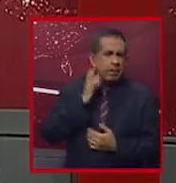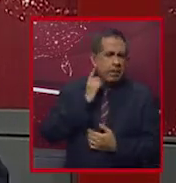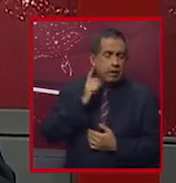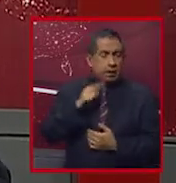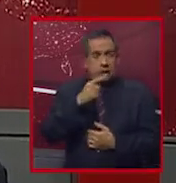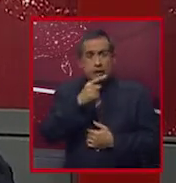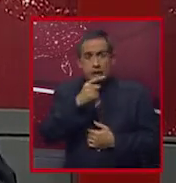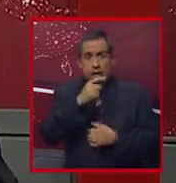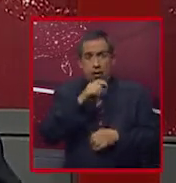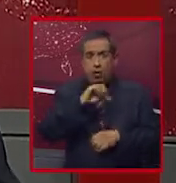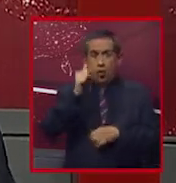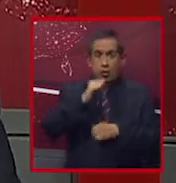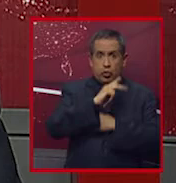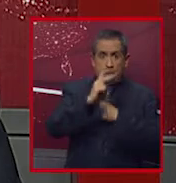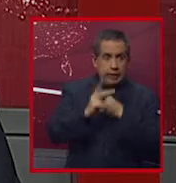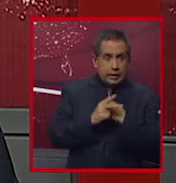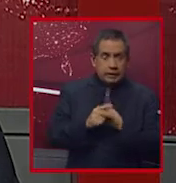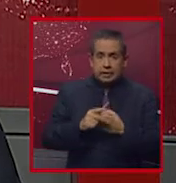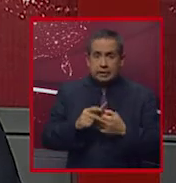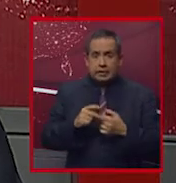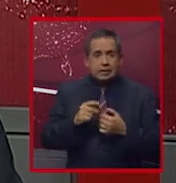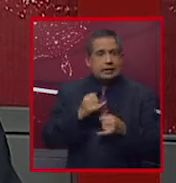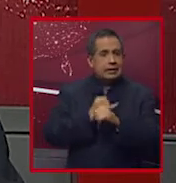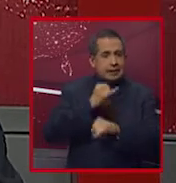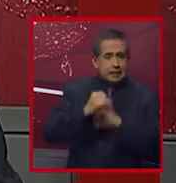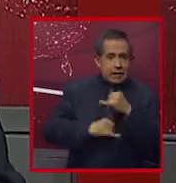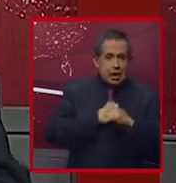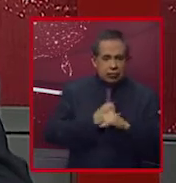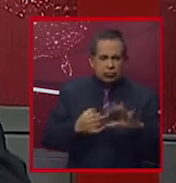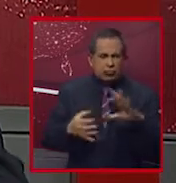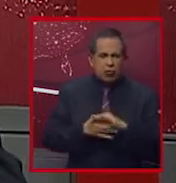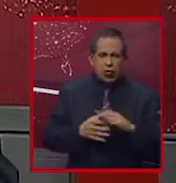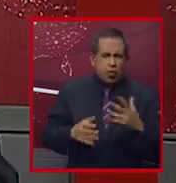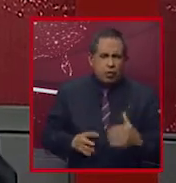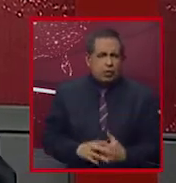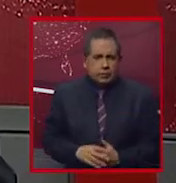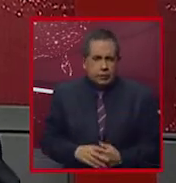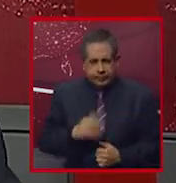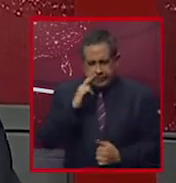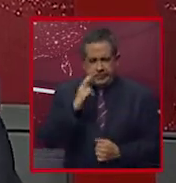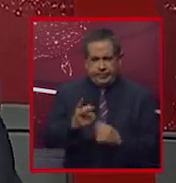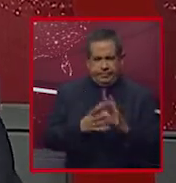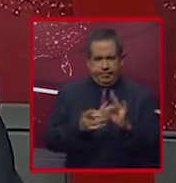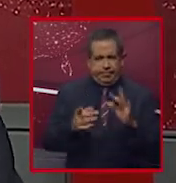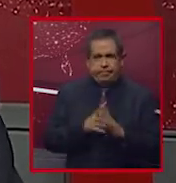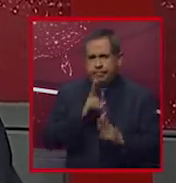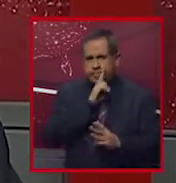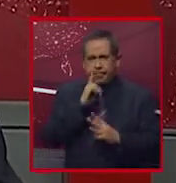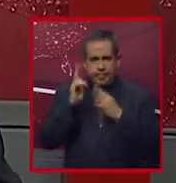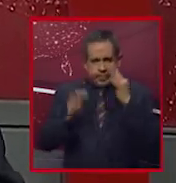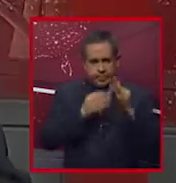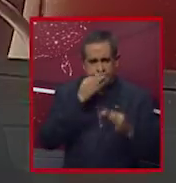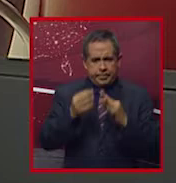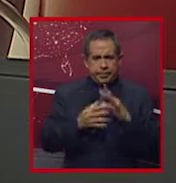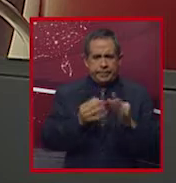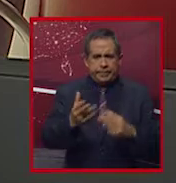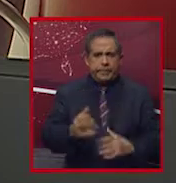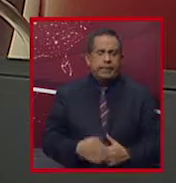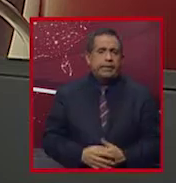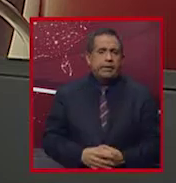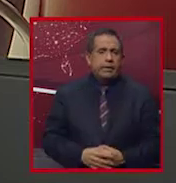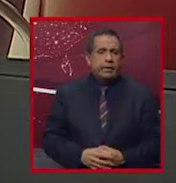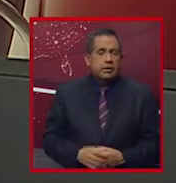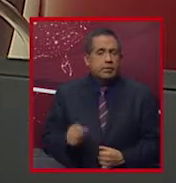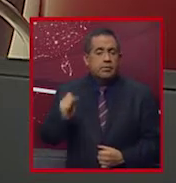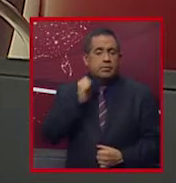exterior y pues por supuesto de tratados comerciales. No le adelanto más, vámonos de inmediato con los detalles aquí en Noticias del Congreso. El